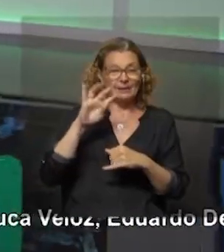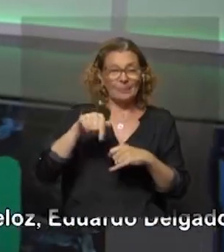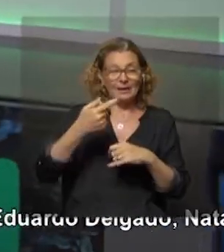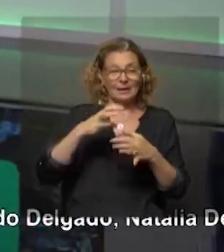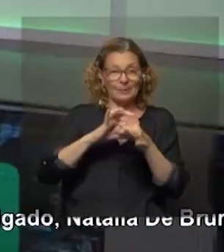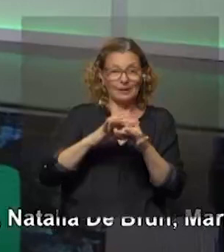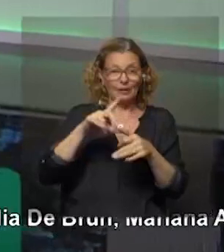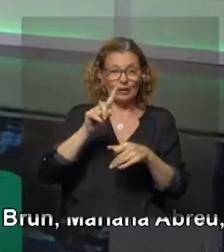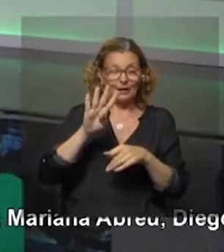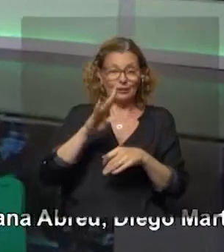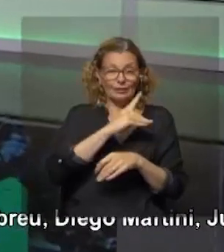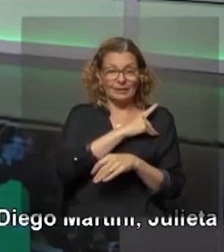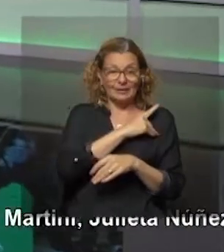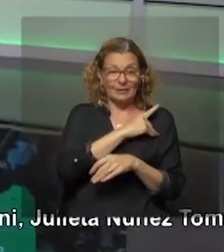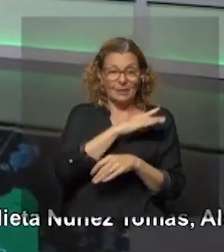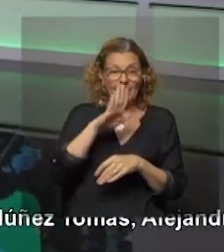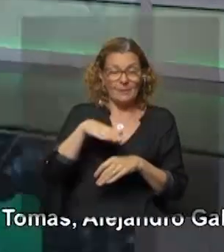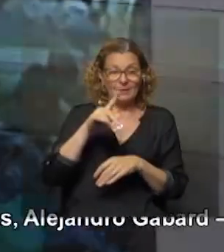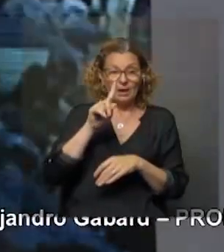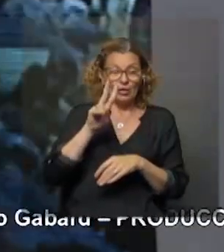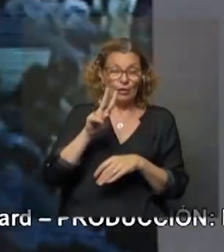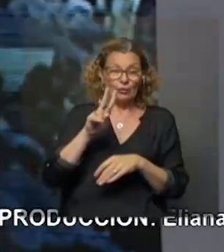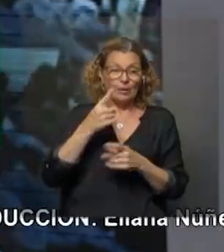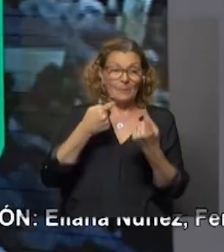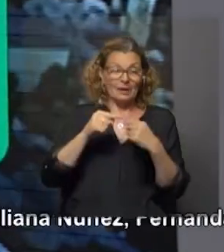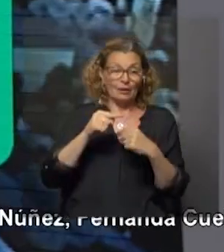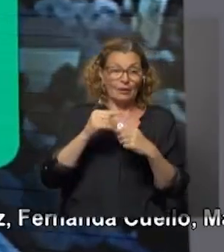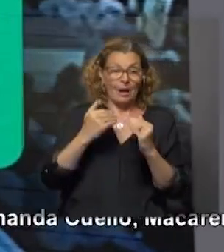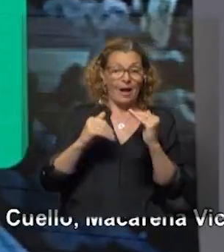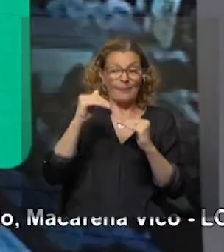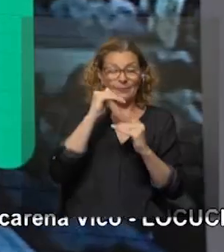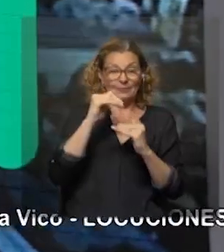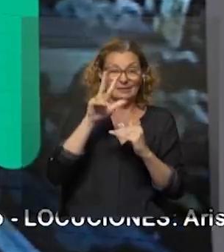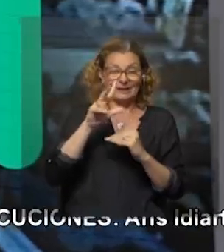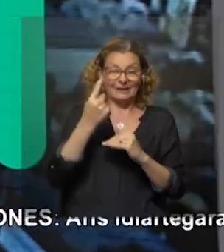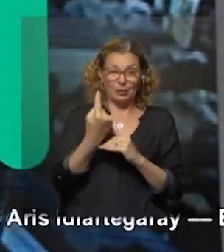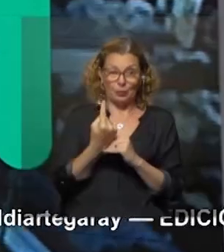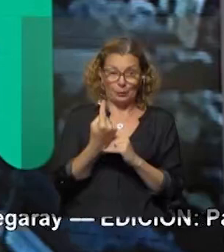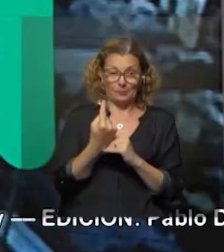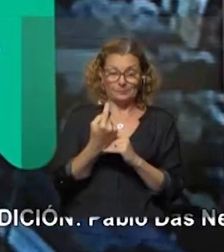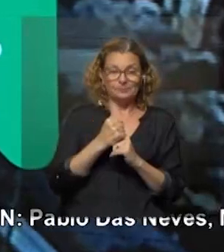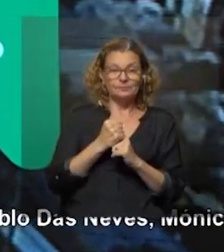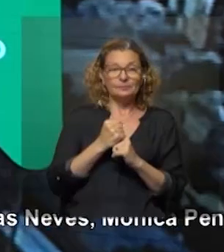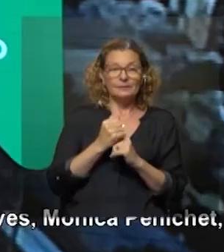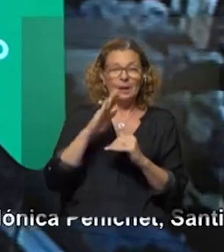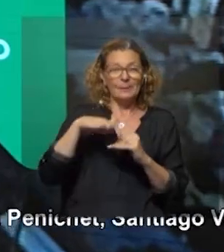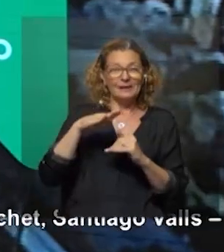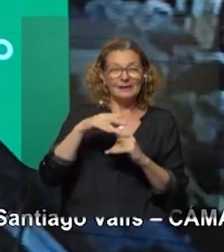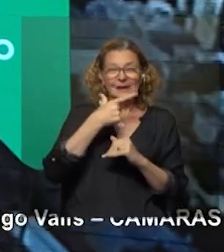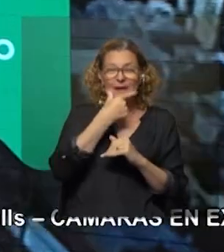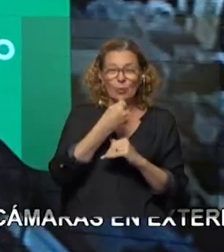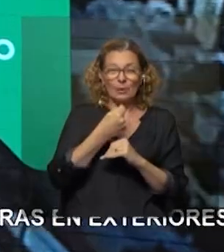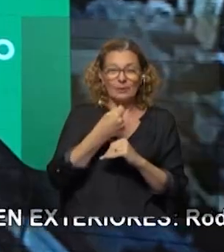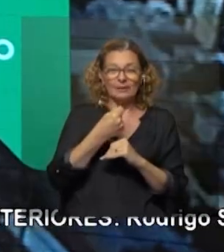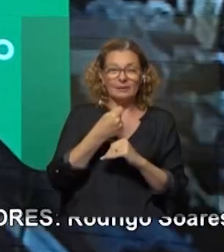miércoles 14 de diciembre una mínima bastante baja de 12 Pero va a aumentar la máxima de 31 grados la mínima el jueves